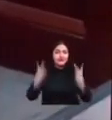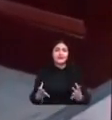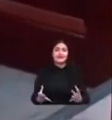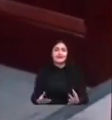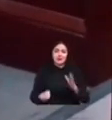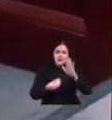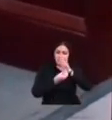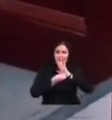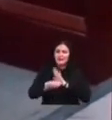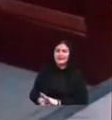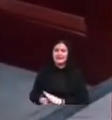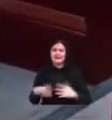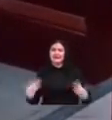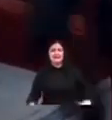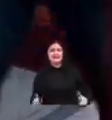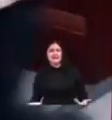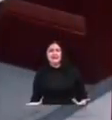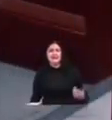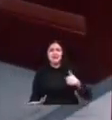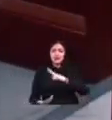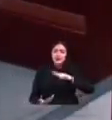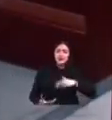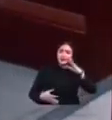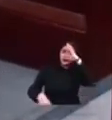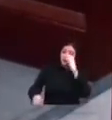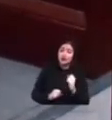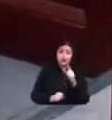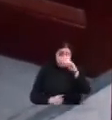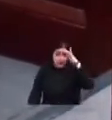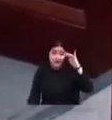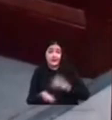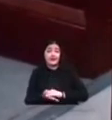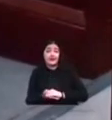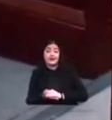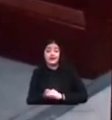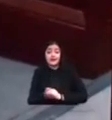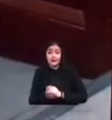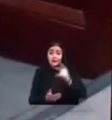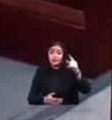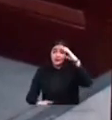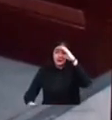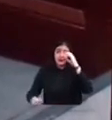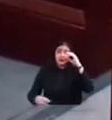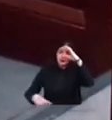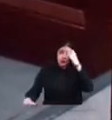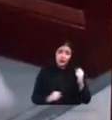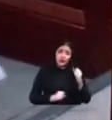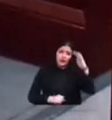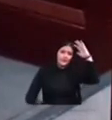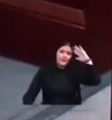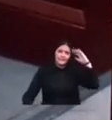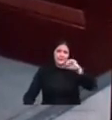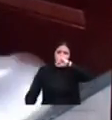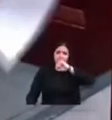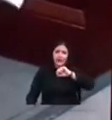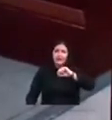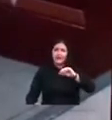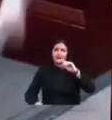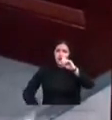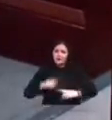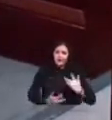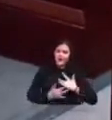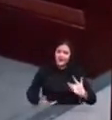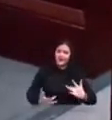tan humillantes para nuestros soldados. ¿O ustedes qué creen? ¿Que los soldados de la patria no tienen la garantía